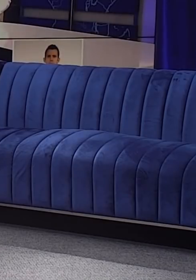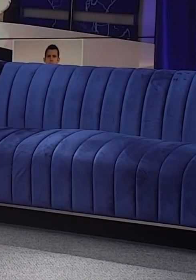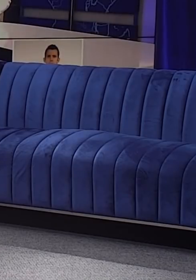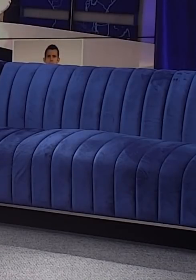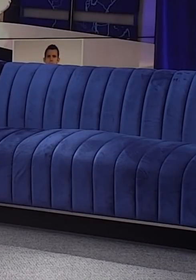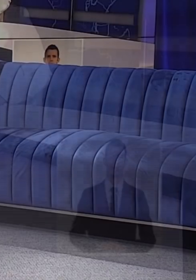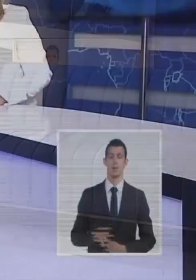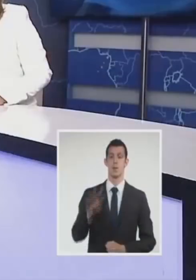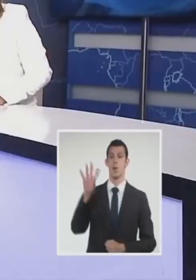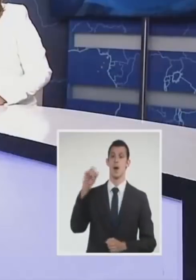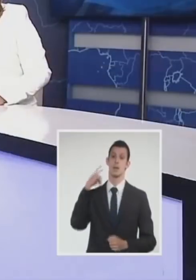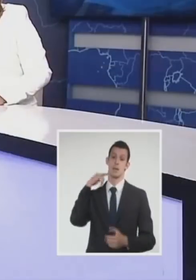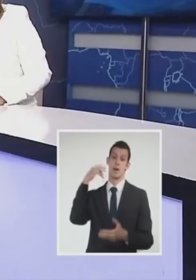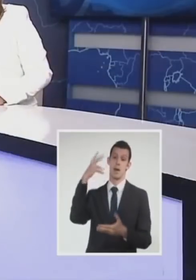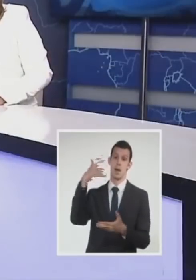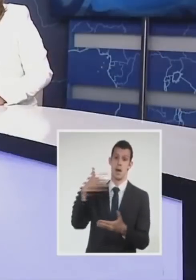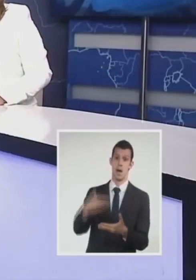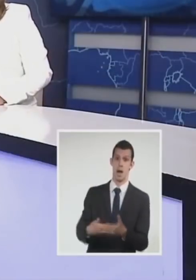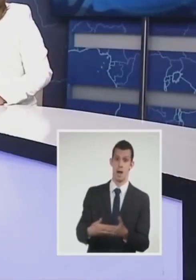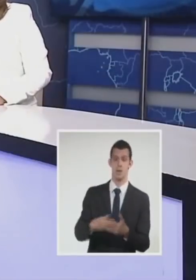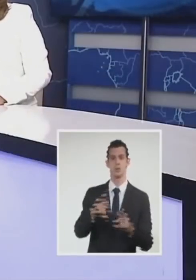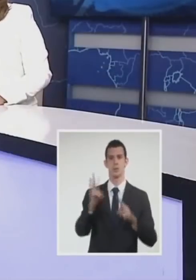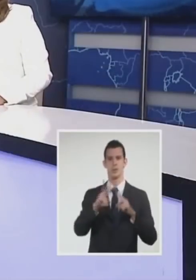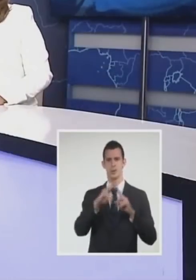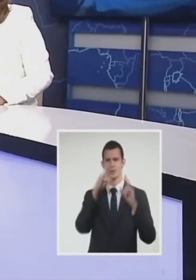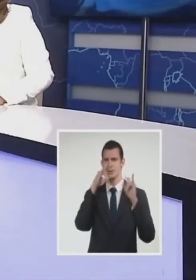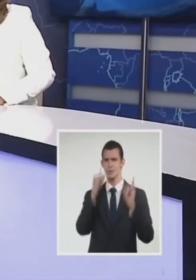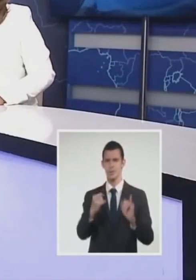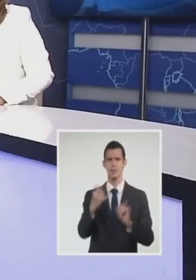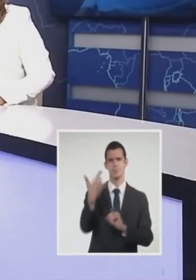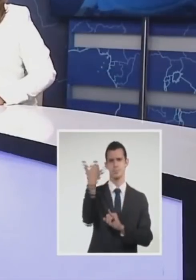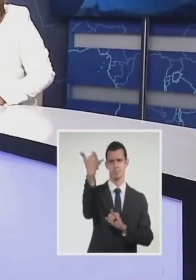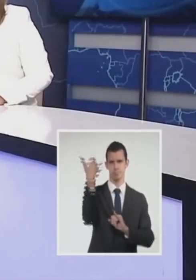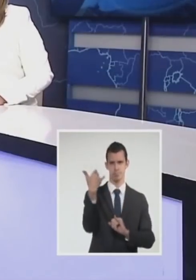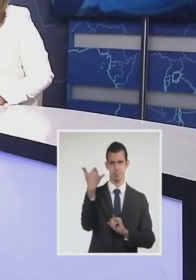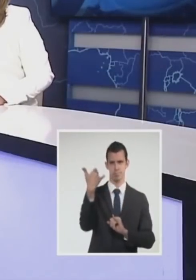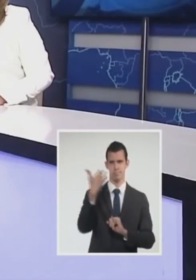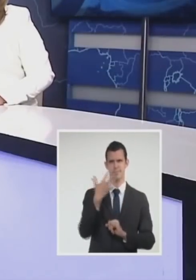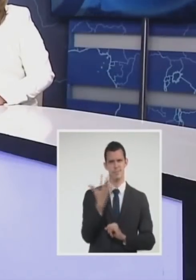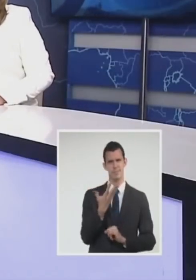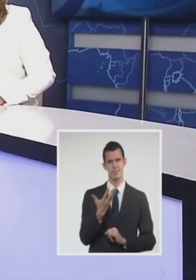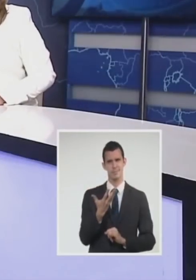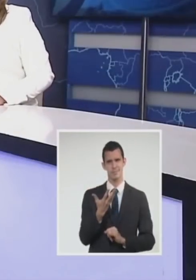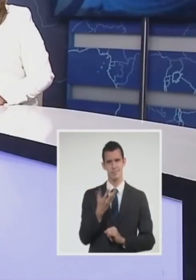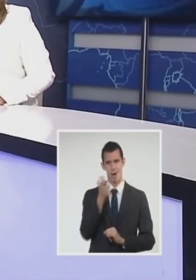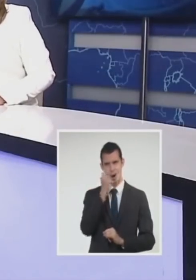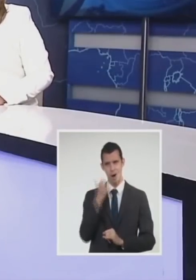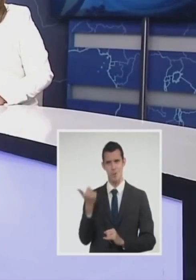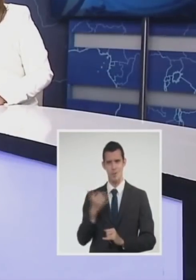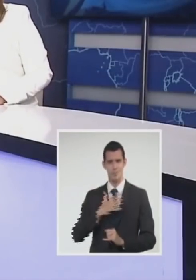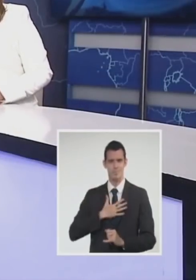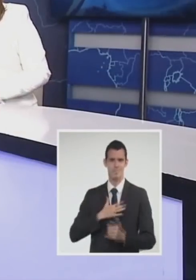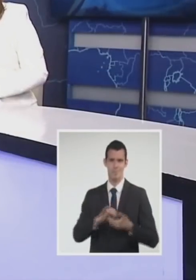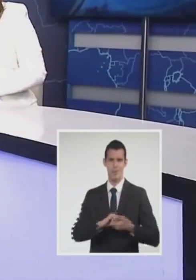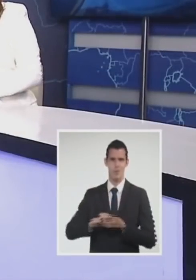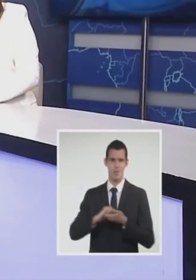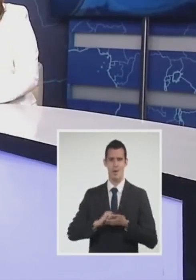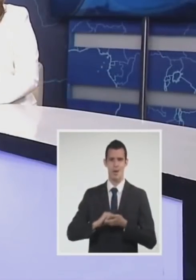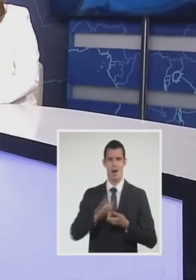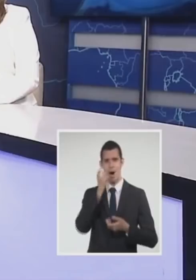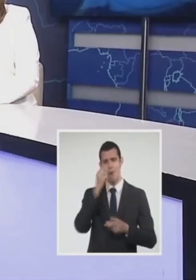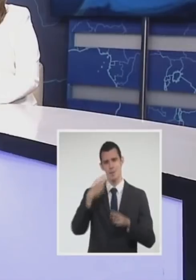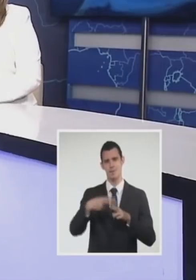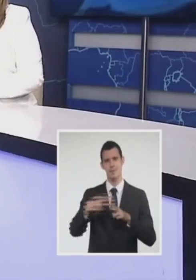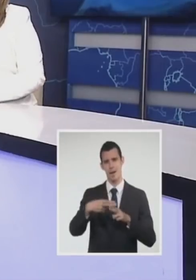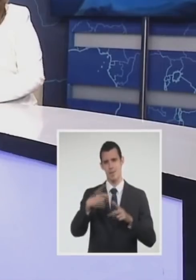Frente a las cámaras del Noticiero Nacional de Televisión. Avalan la obra de mi compañero, de Rafael